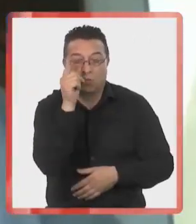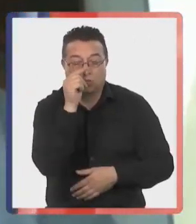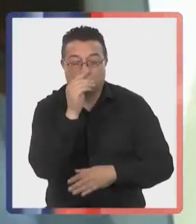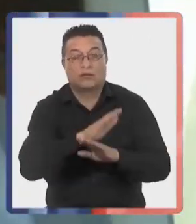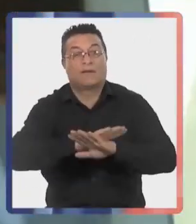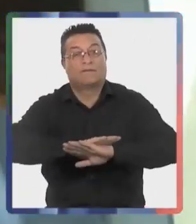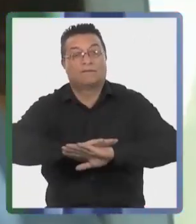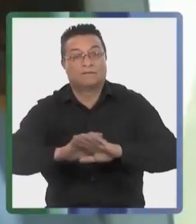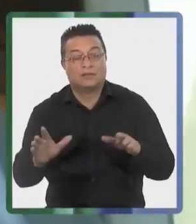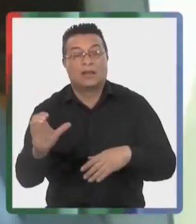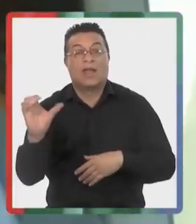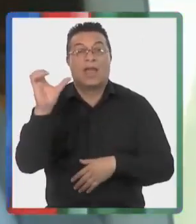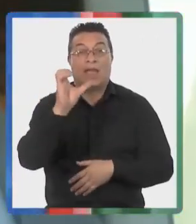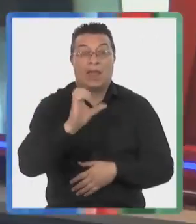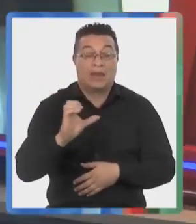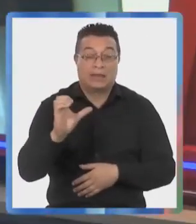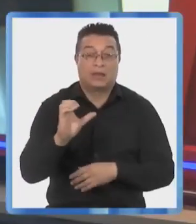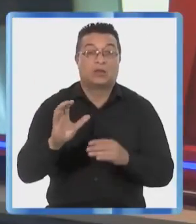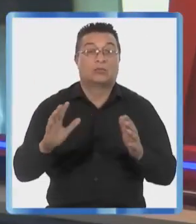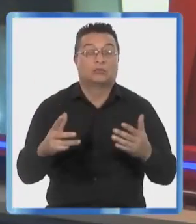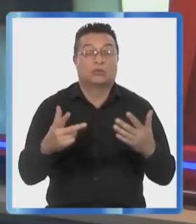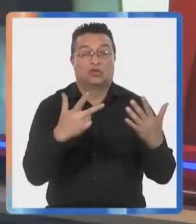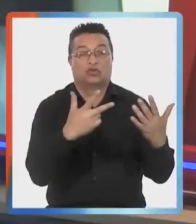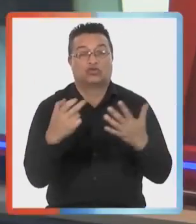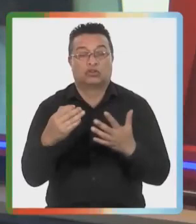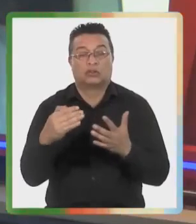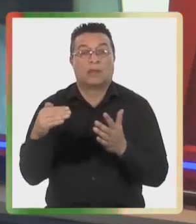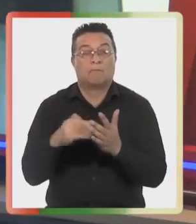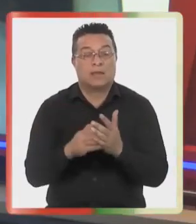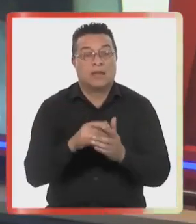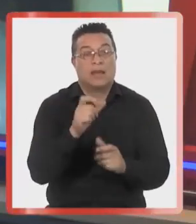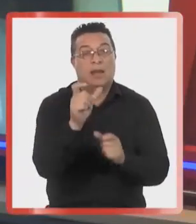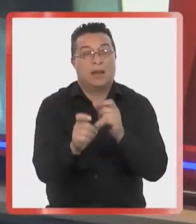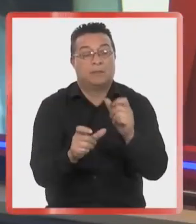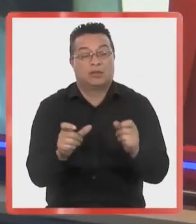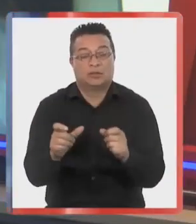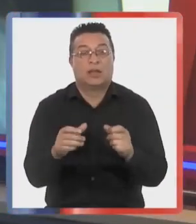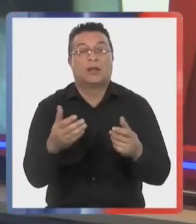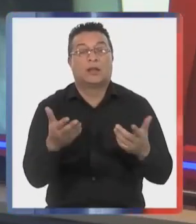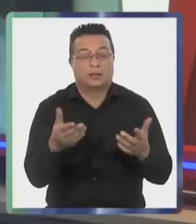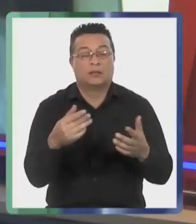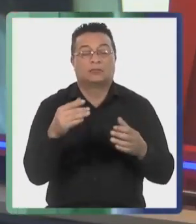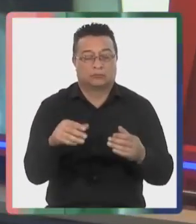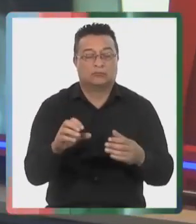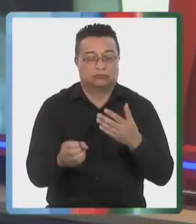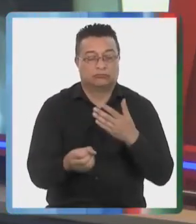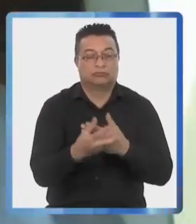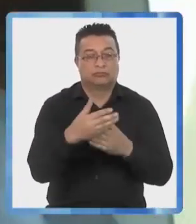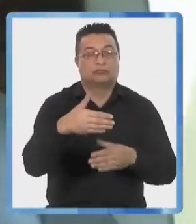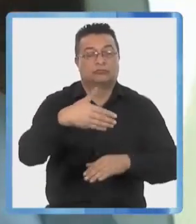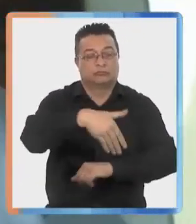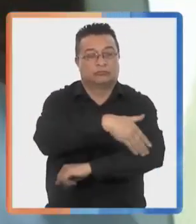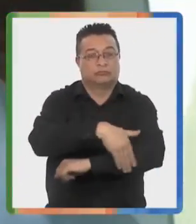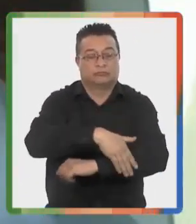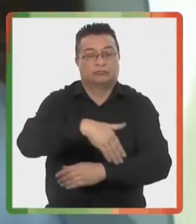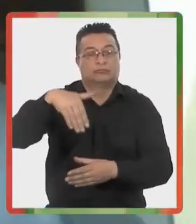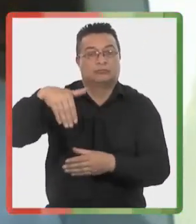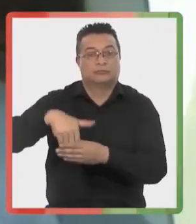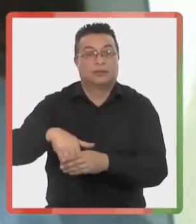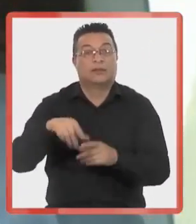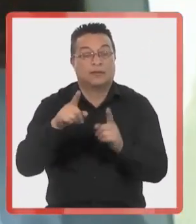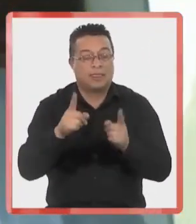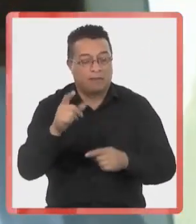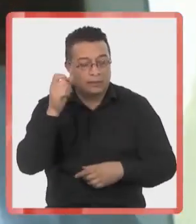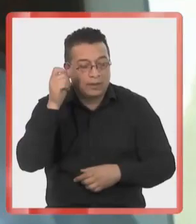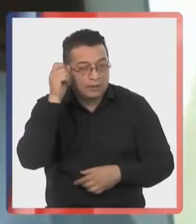y terminó en enero, alrededor de 800.000 personas mejoraron, actualizaron su domicilio electoral. Porque aquí